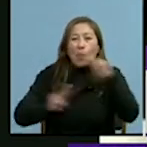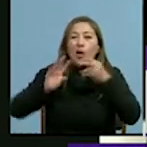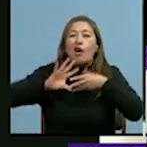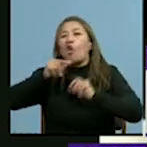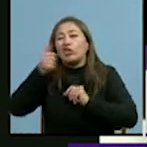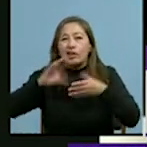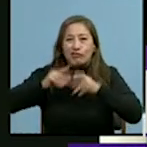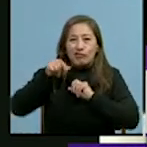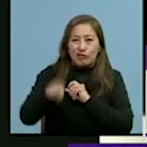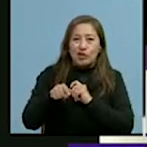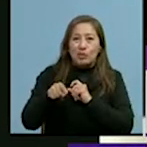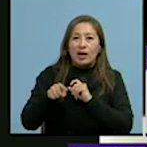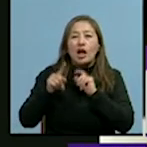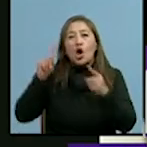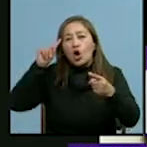un lado,